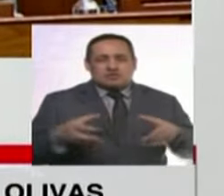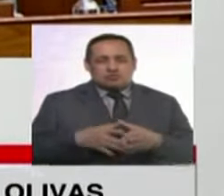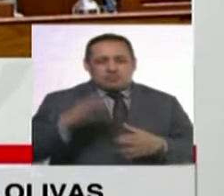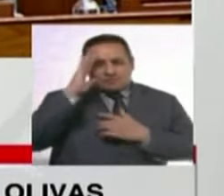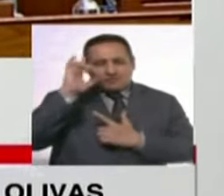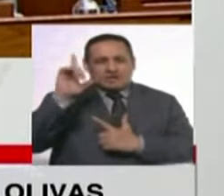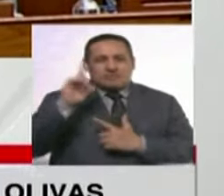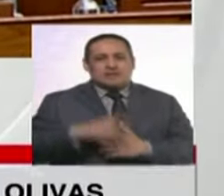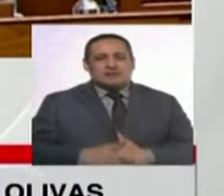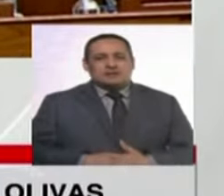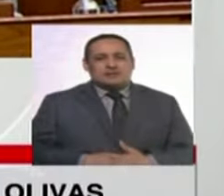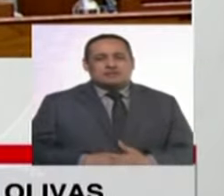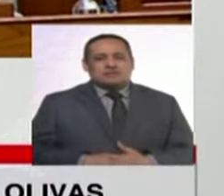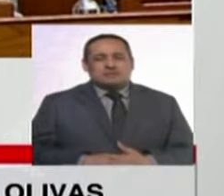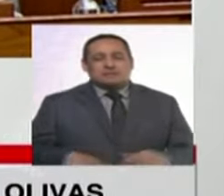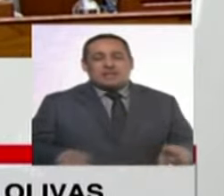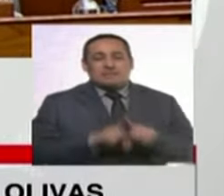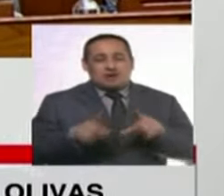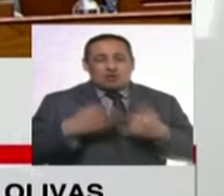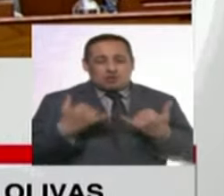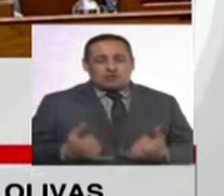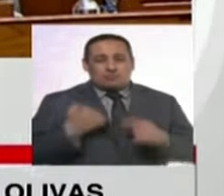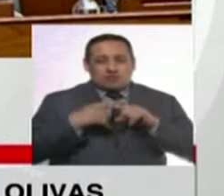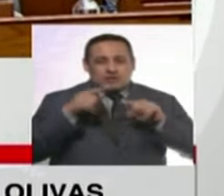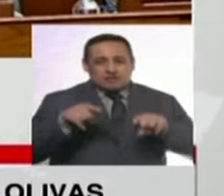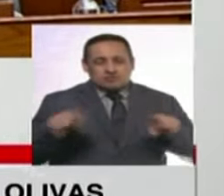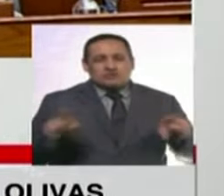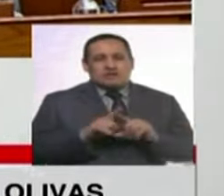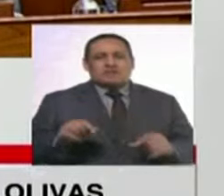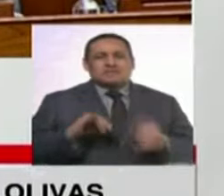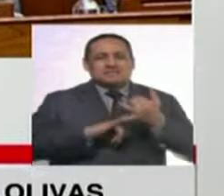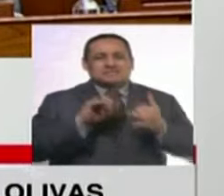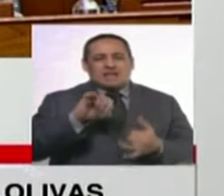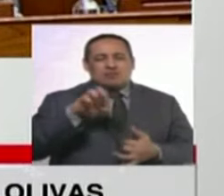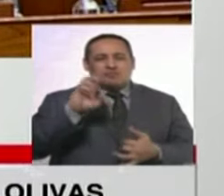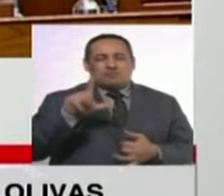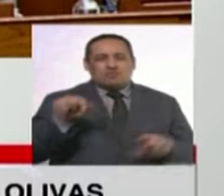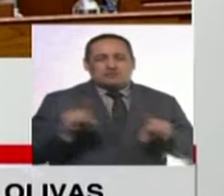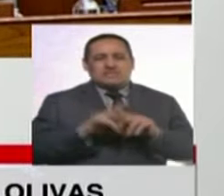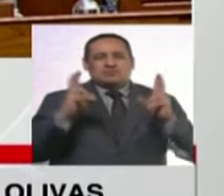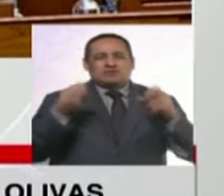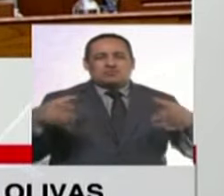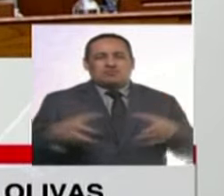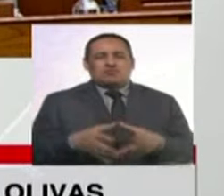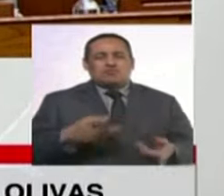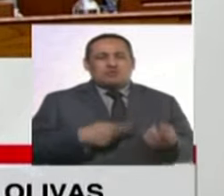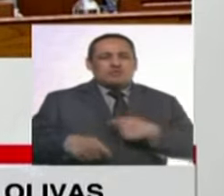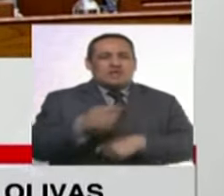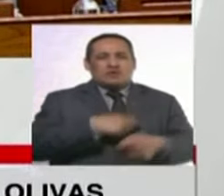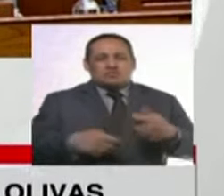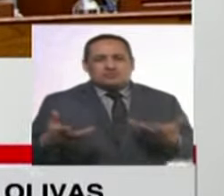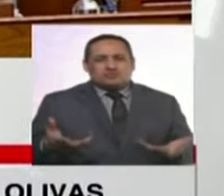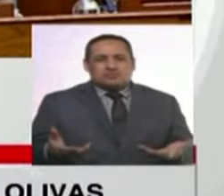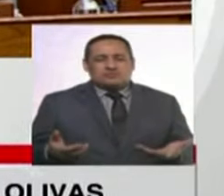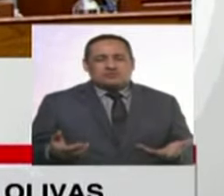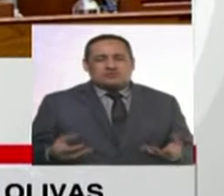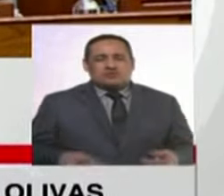armadas hoy por hoy salud Paul es un aparato burocrático con